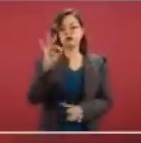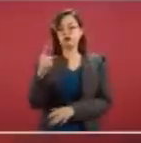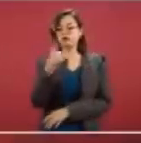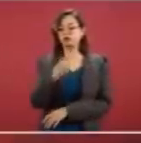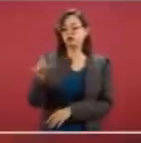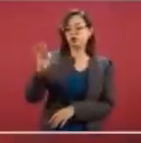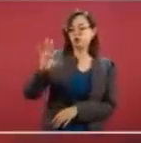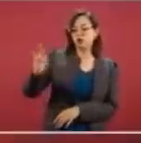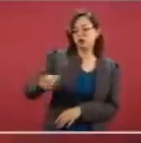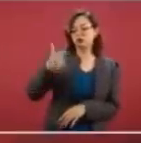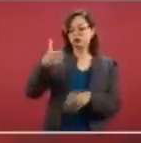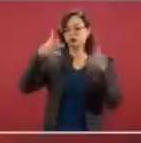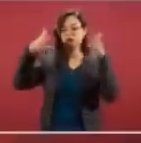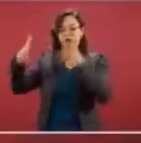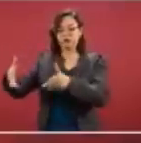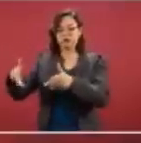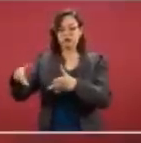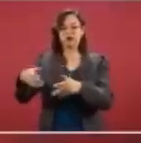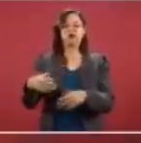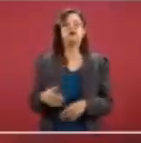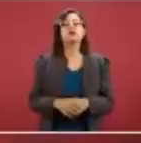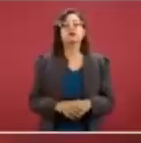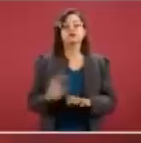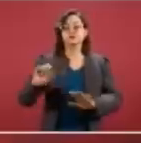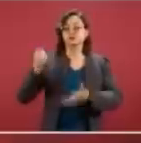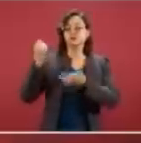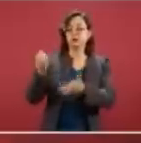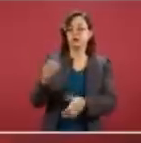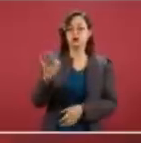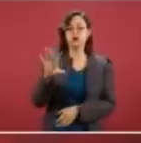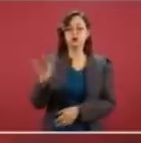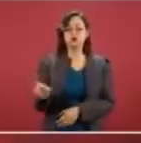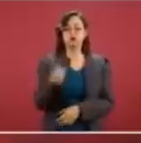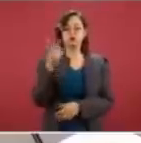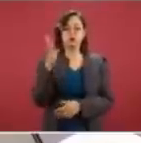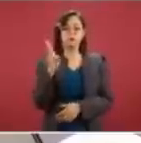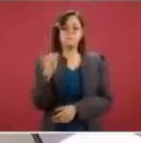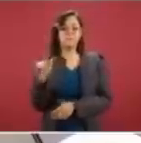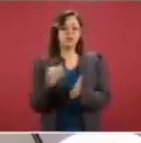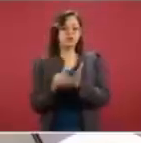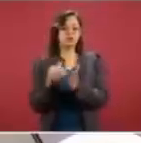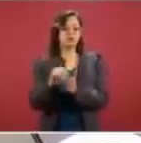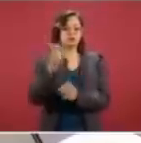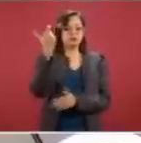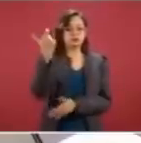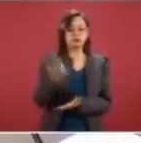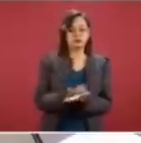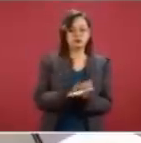147, que representa una inversión de 42 billones de pesos.